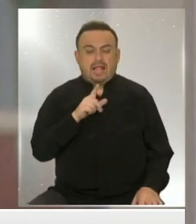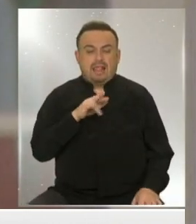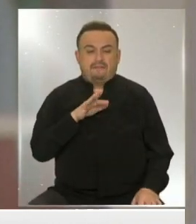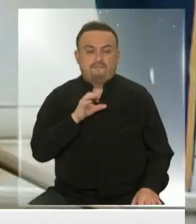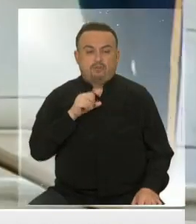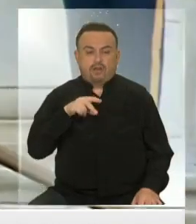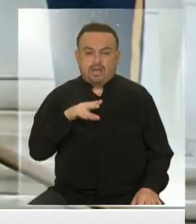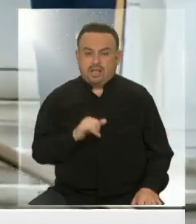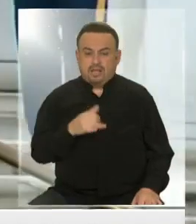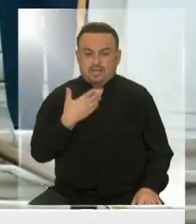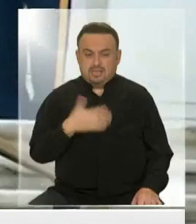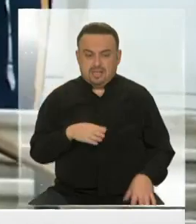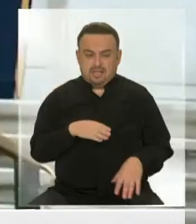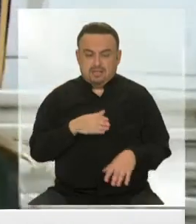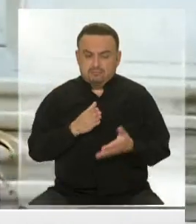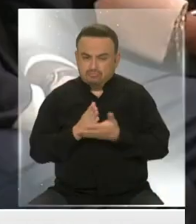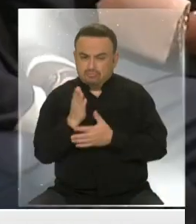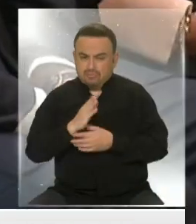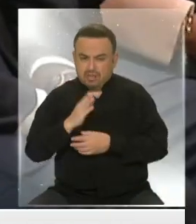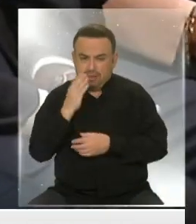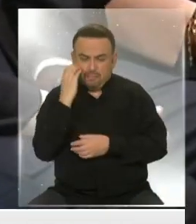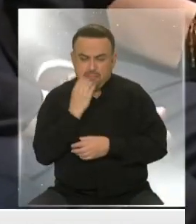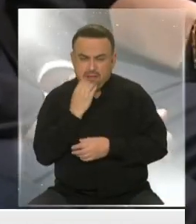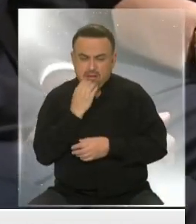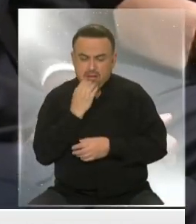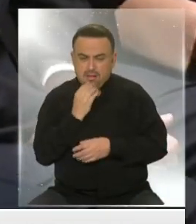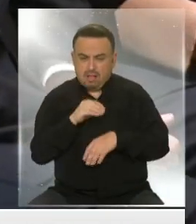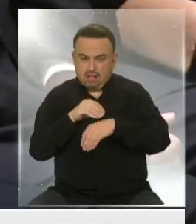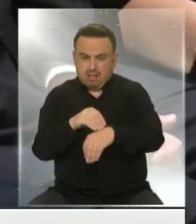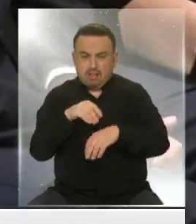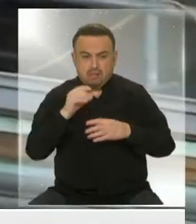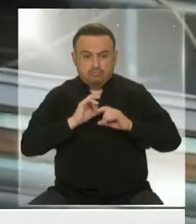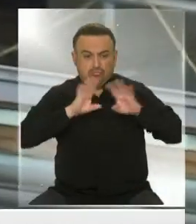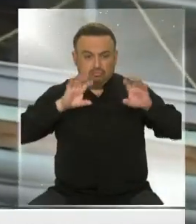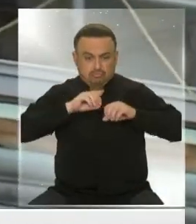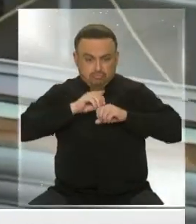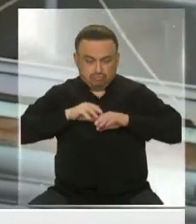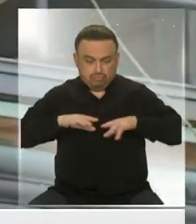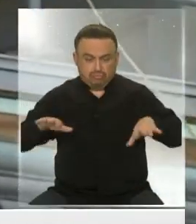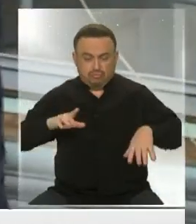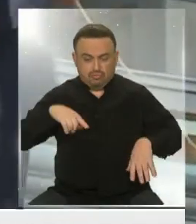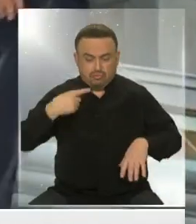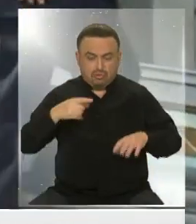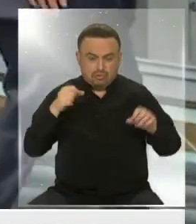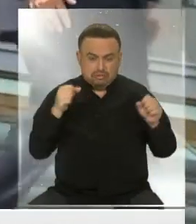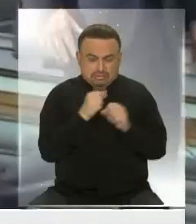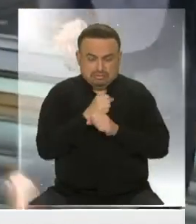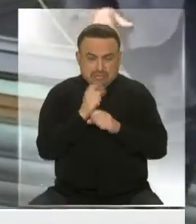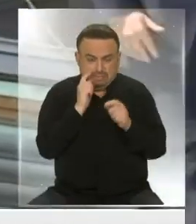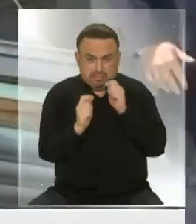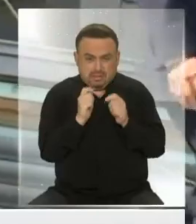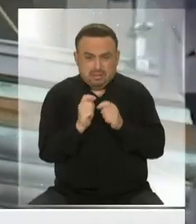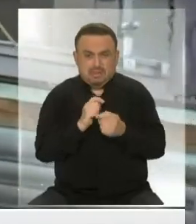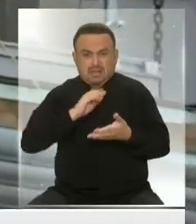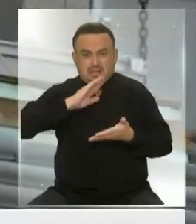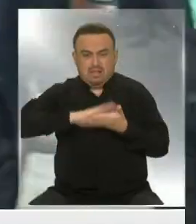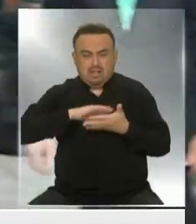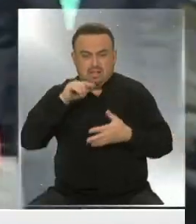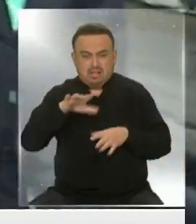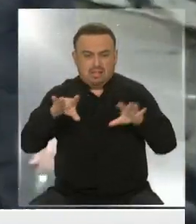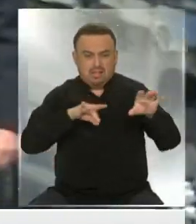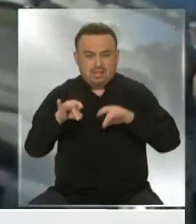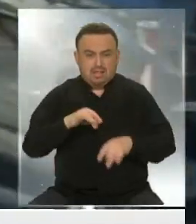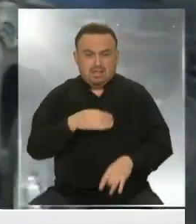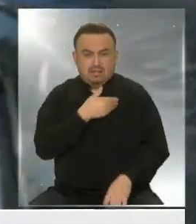había anunciado a principios de mayo que ante la posibilidad de que un rebrote de coronavirus en otoño ponga en peligro la celebración de estas elecciones